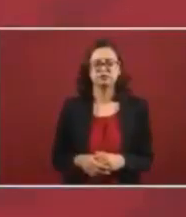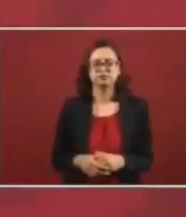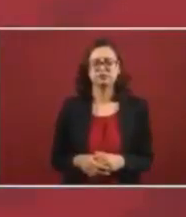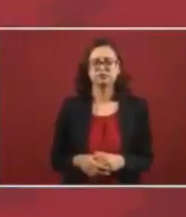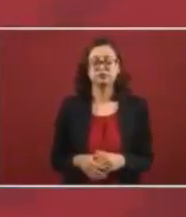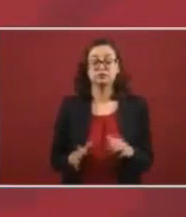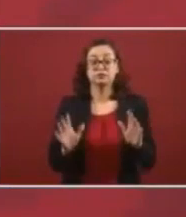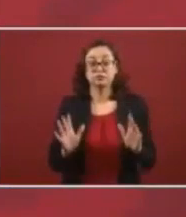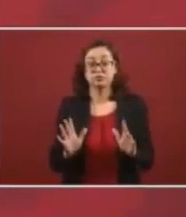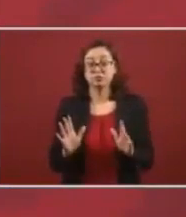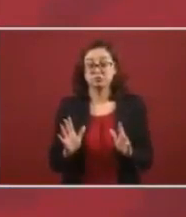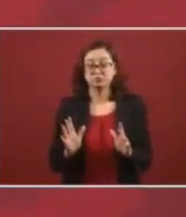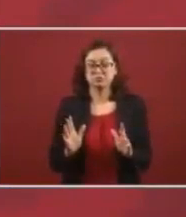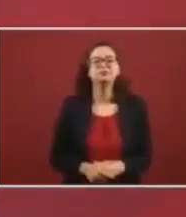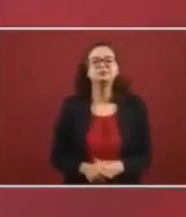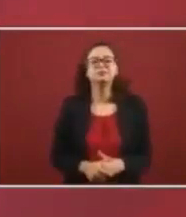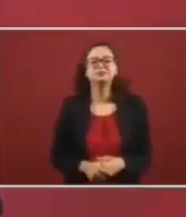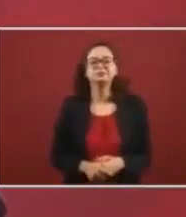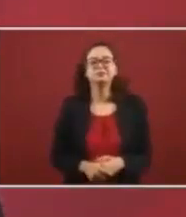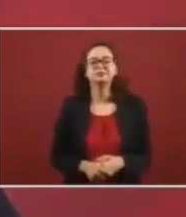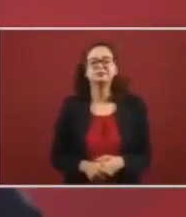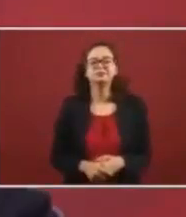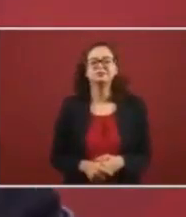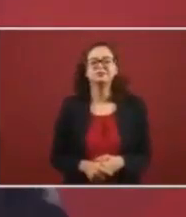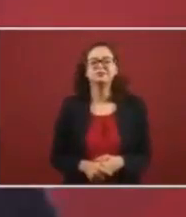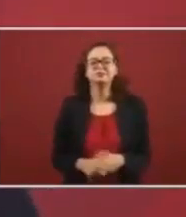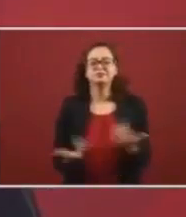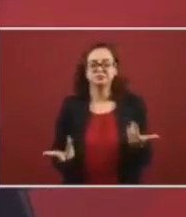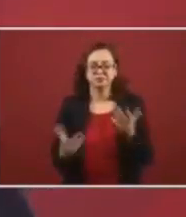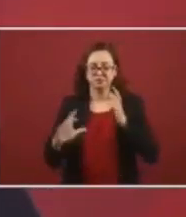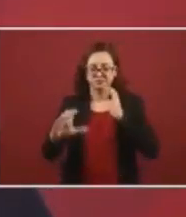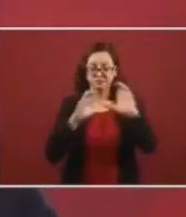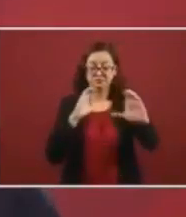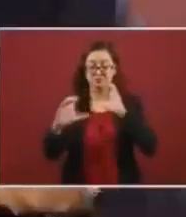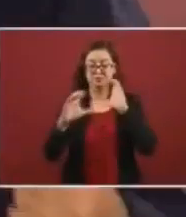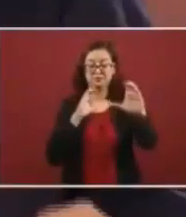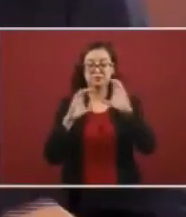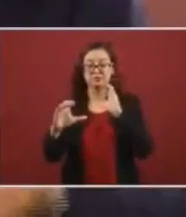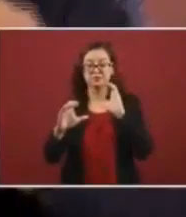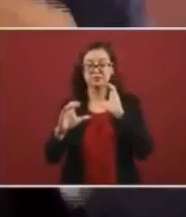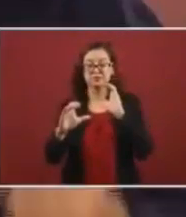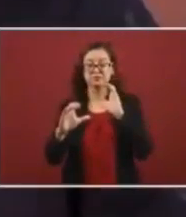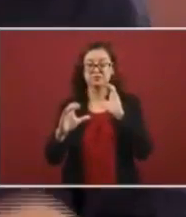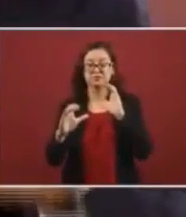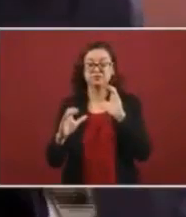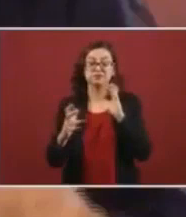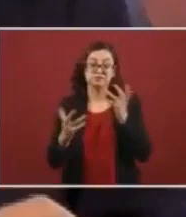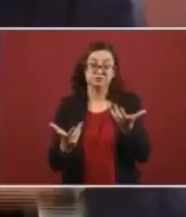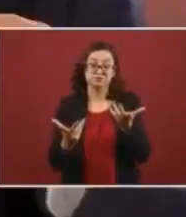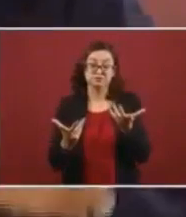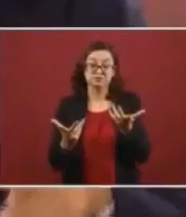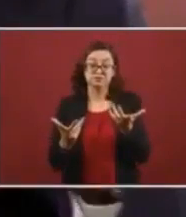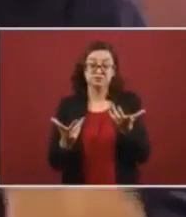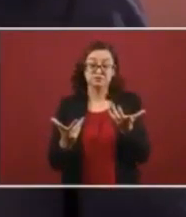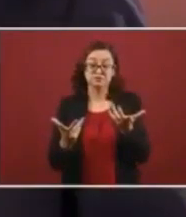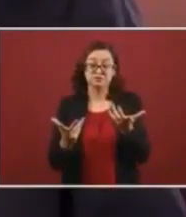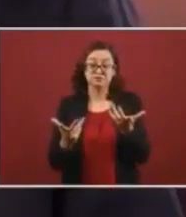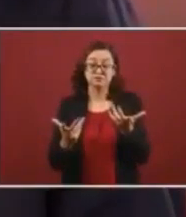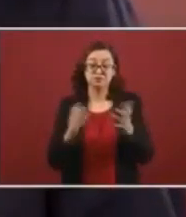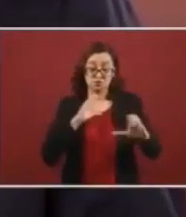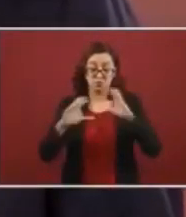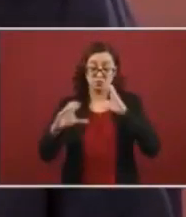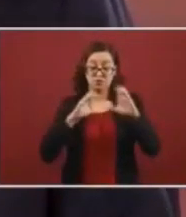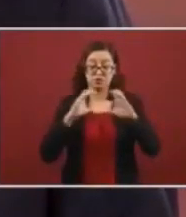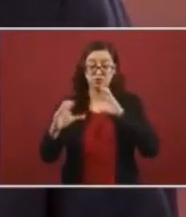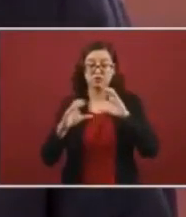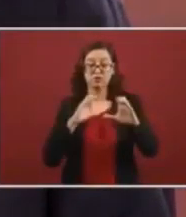esté en contra de los medios, no, que la comunicación, y es otra forma de definir esto,